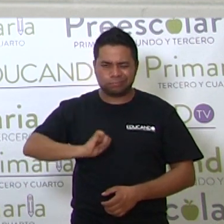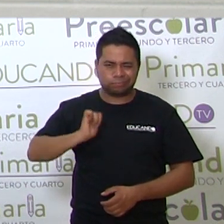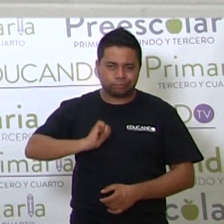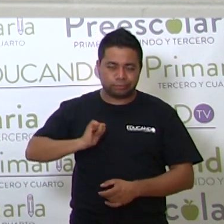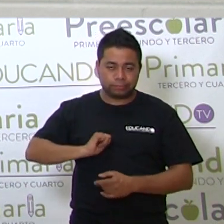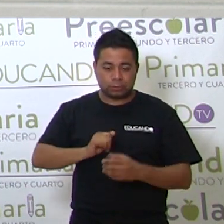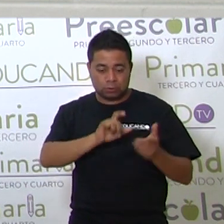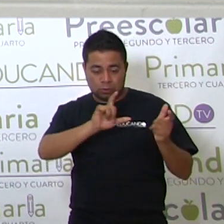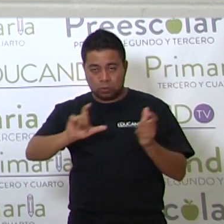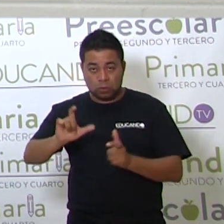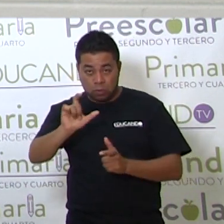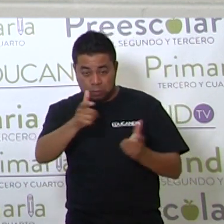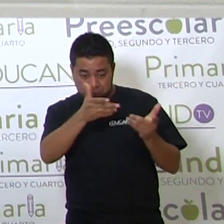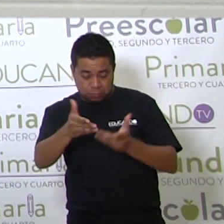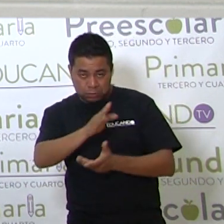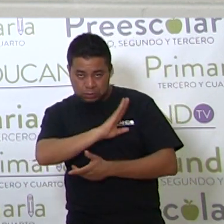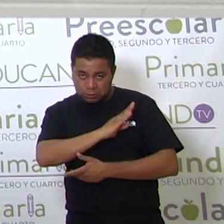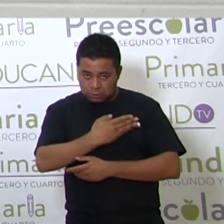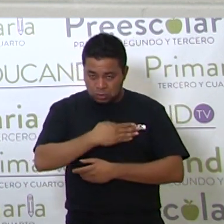colonial,